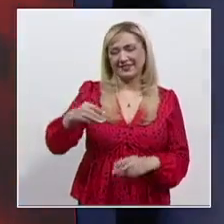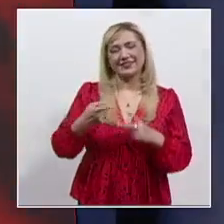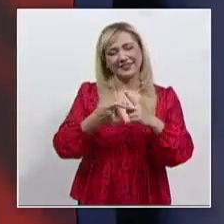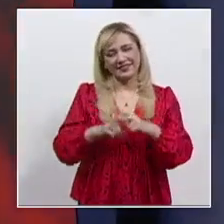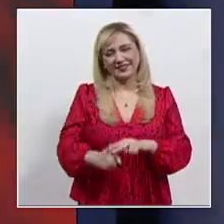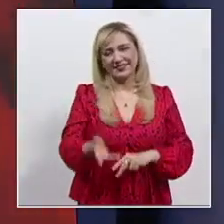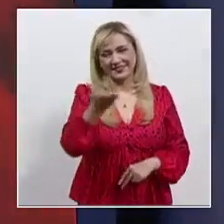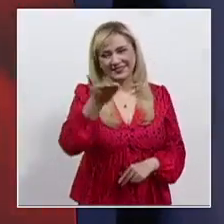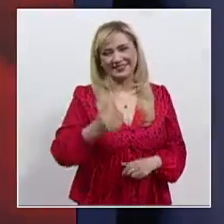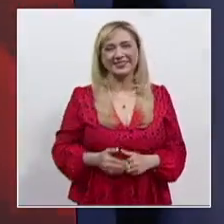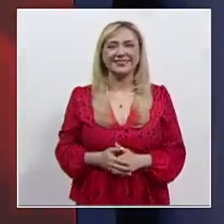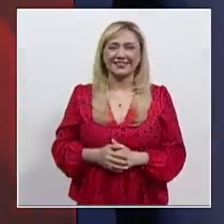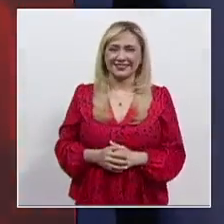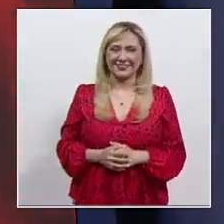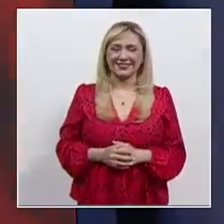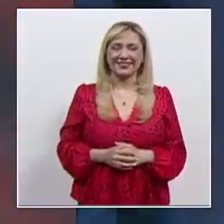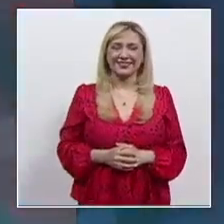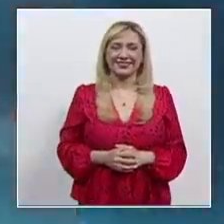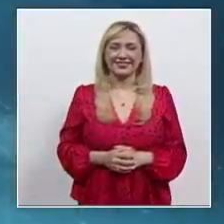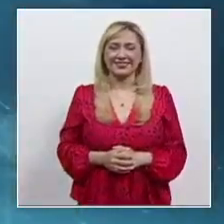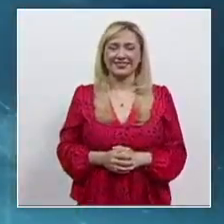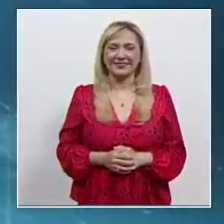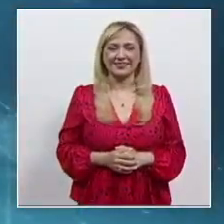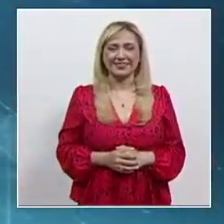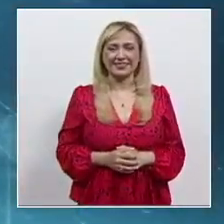mexicana. Comenzamos.